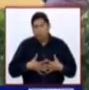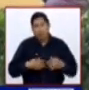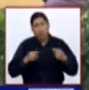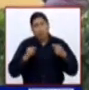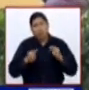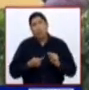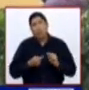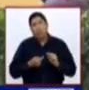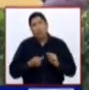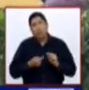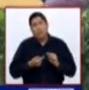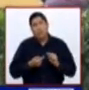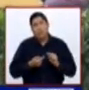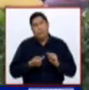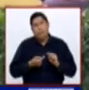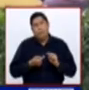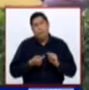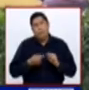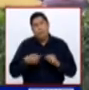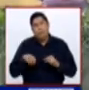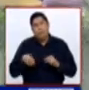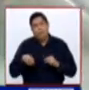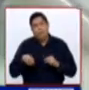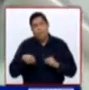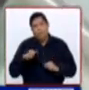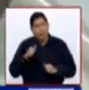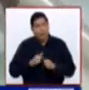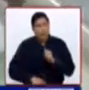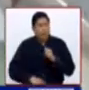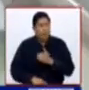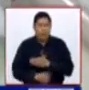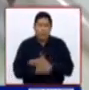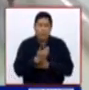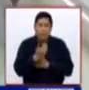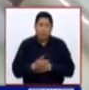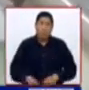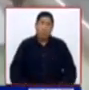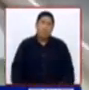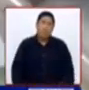dolor del izquierdo. Doblaba cada mañana.